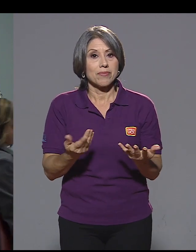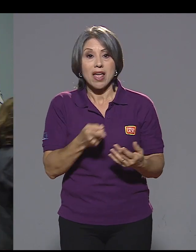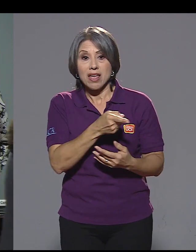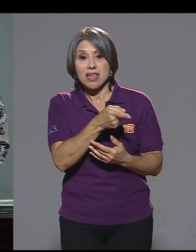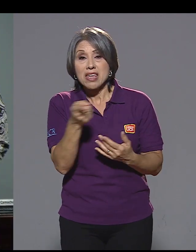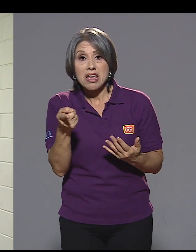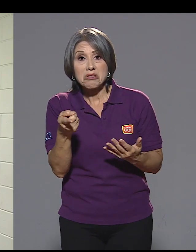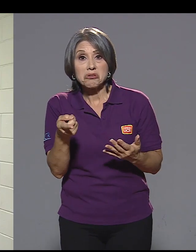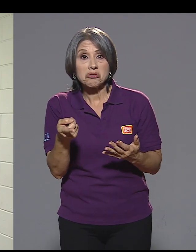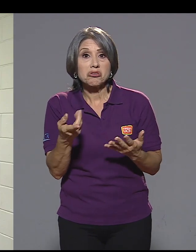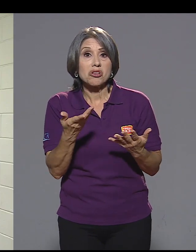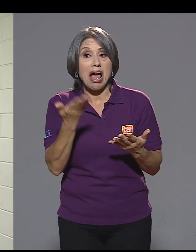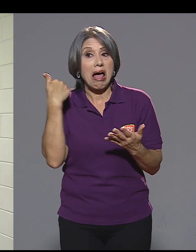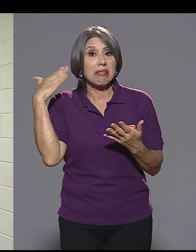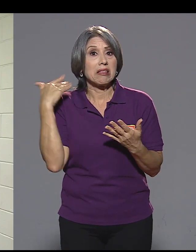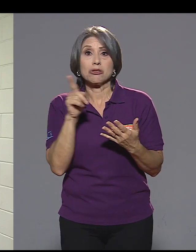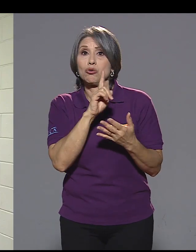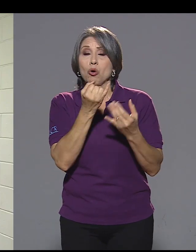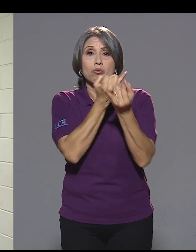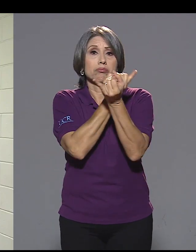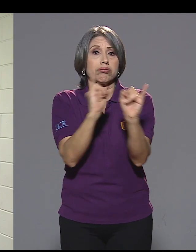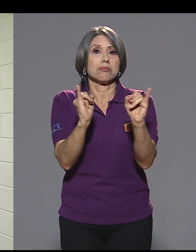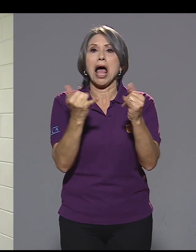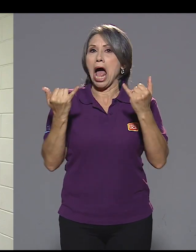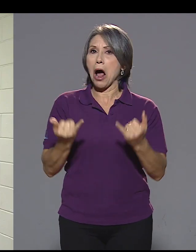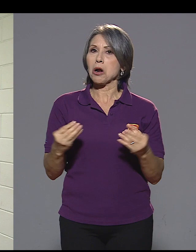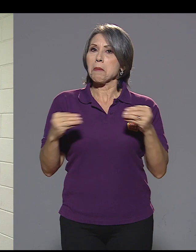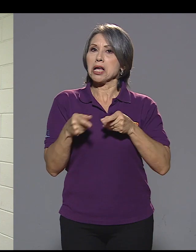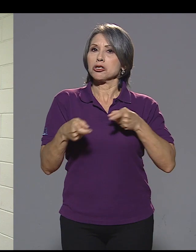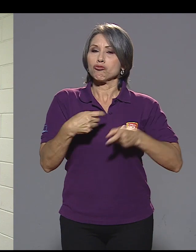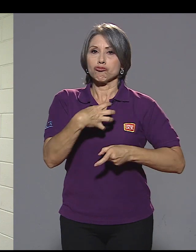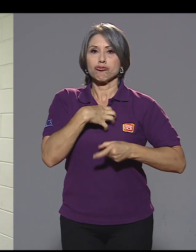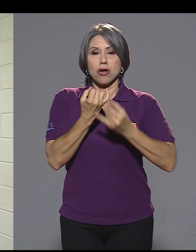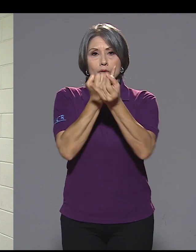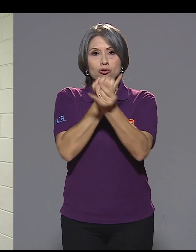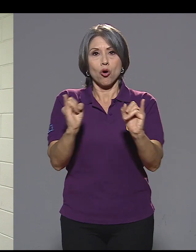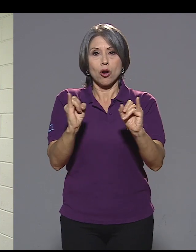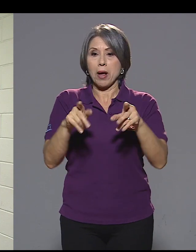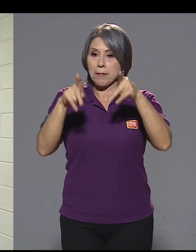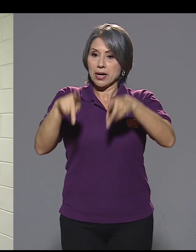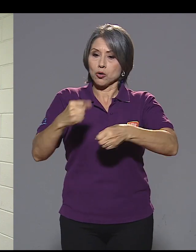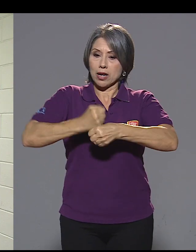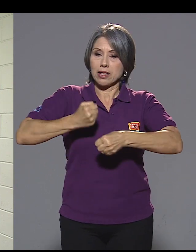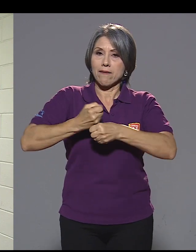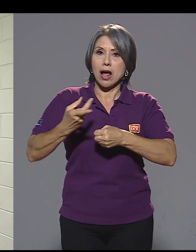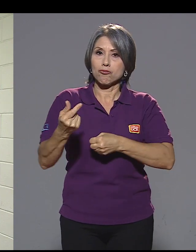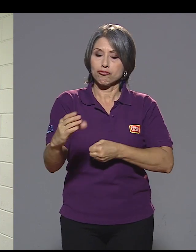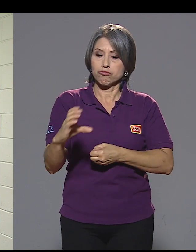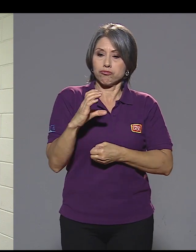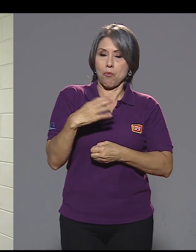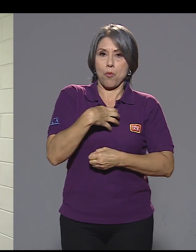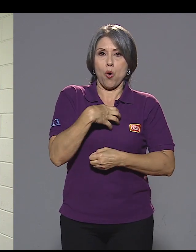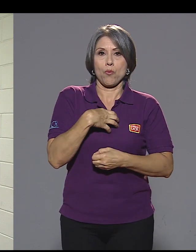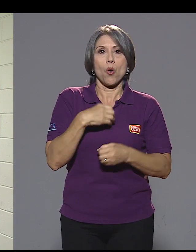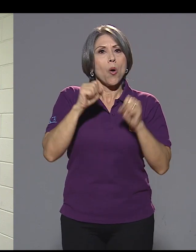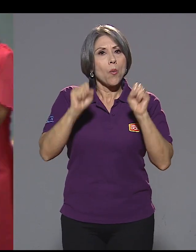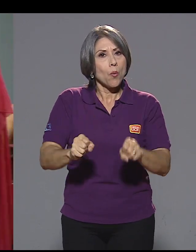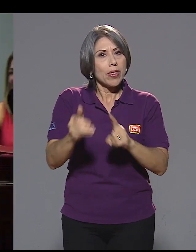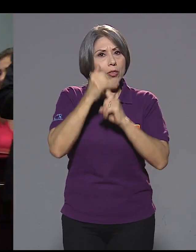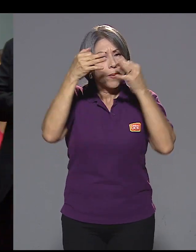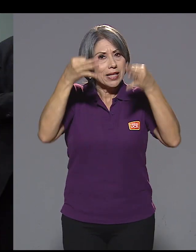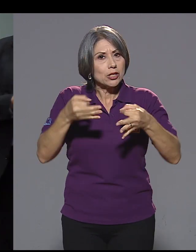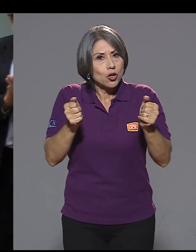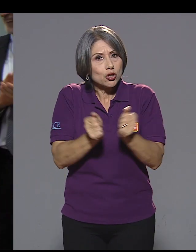autonomía en muchas ocasiones, a ser una persona más autónoma, una persona que tiene un ingreso propio, que puede tomar decisiones a partir de ese